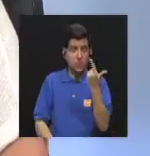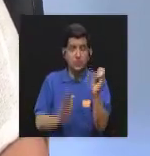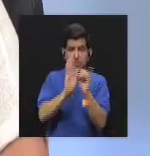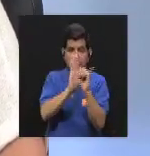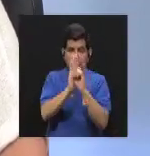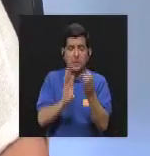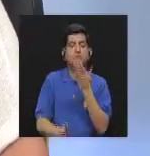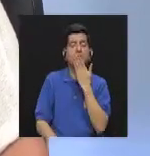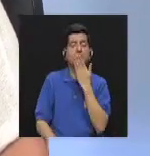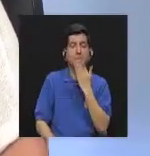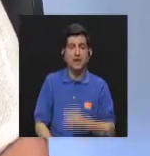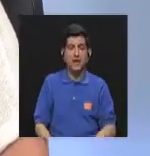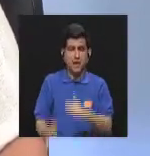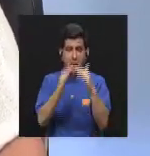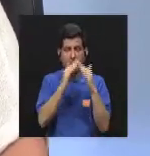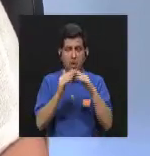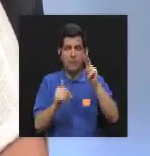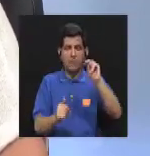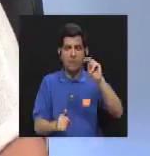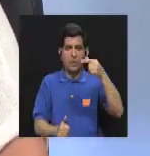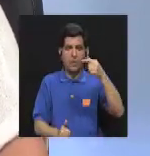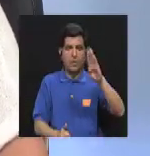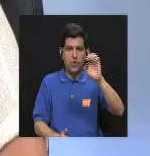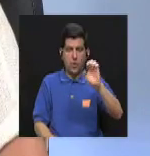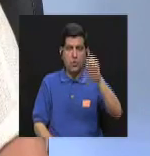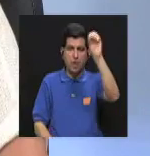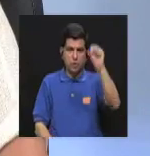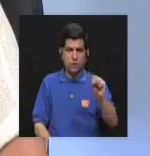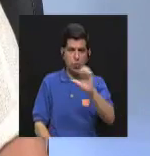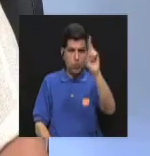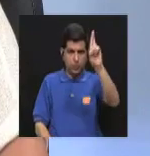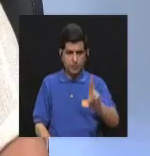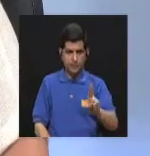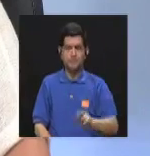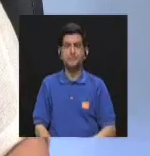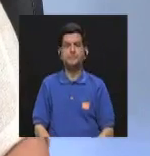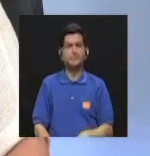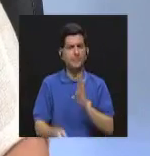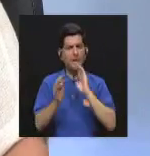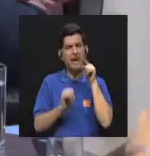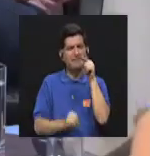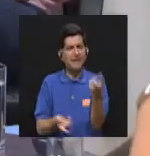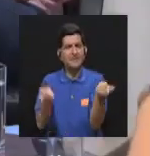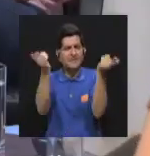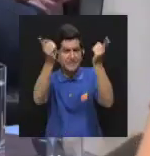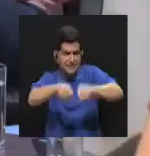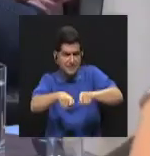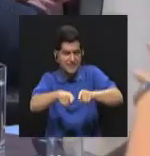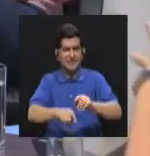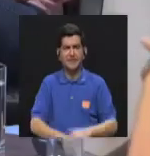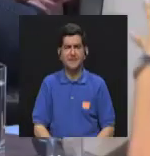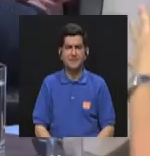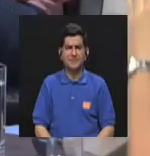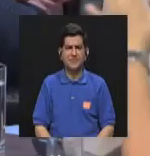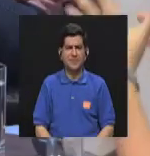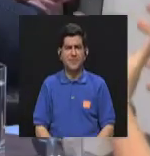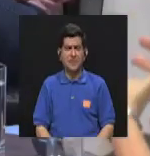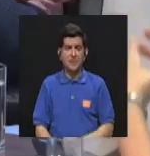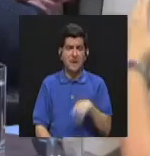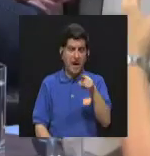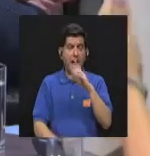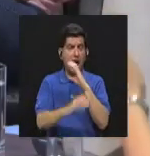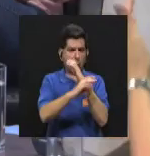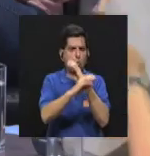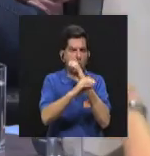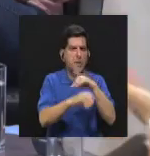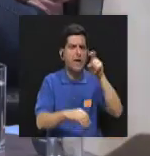indígena del pueblo Nove en el sur de Costa Rica. Hablando de ahora estábamos hablando pues del cuidado que había